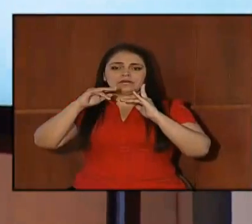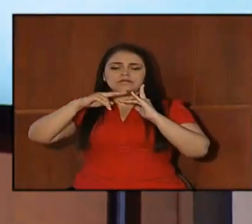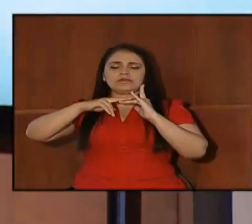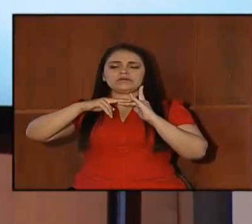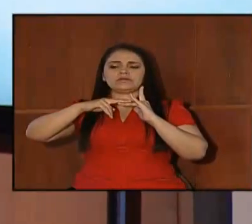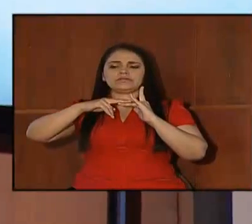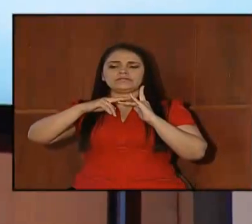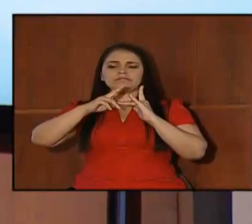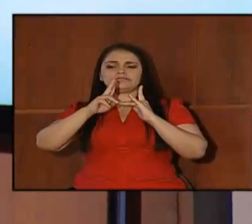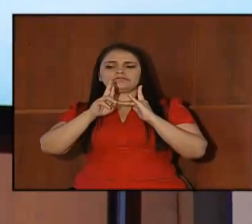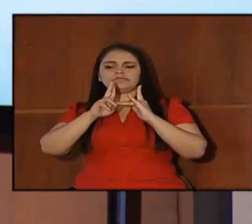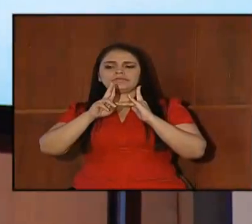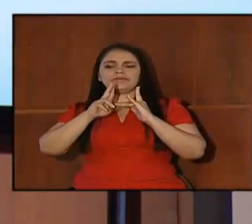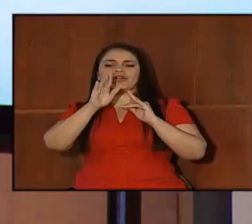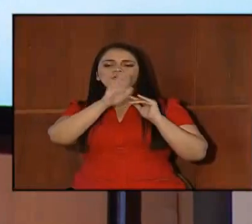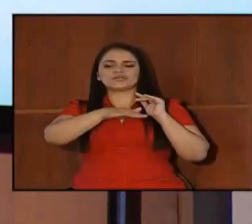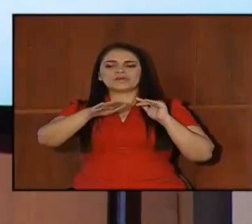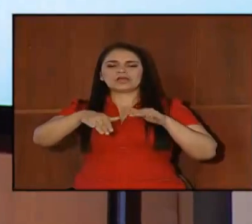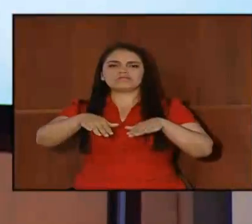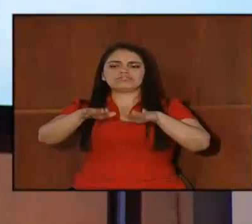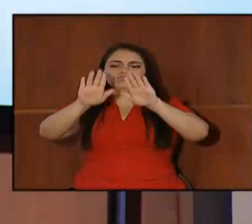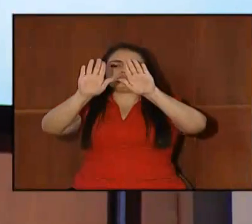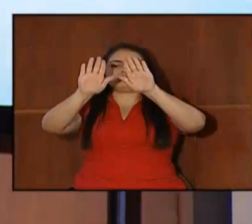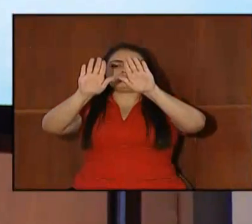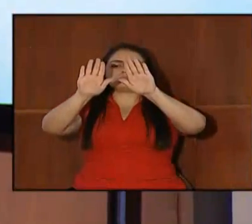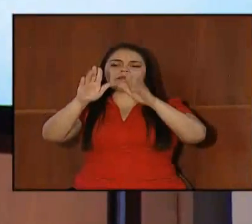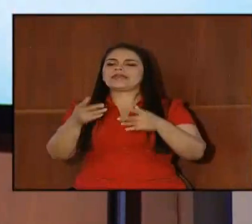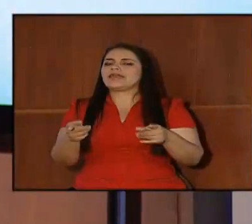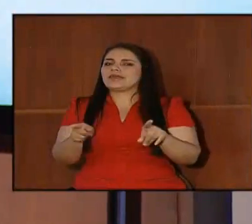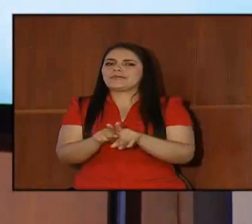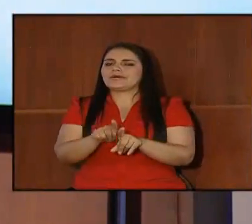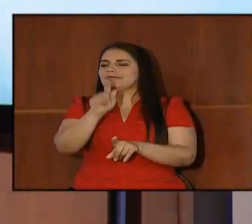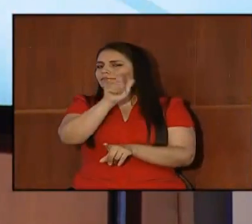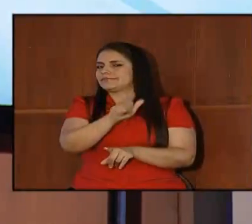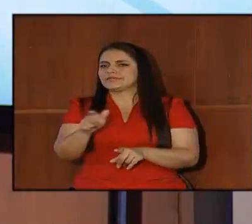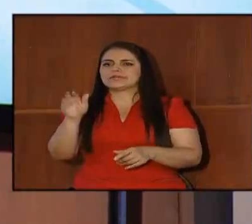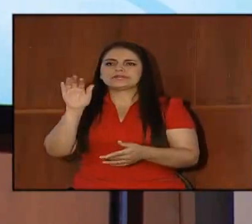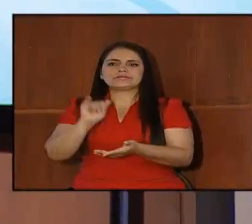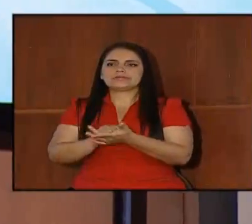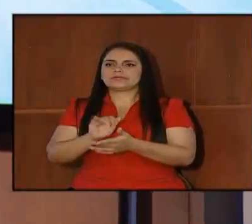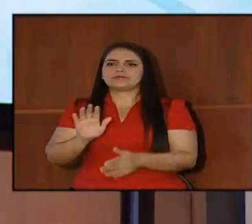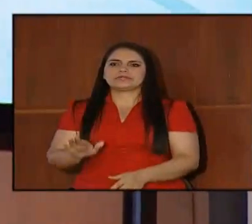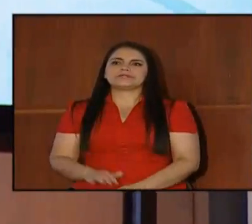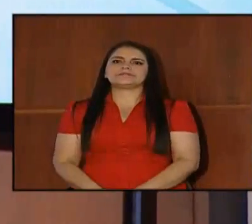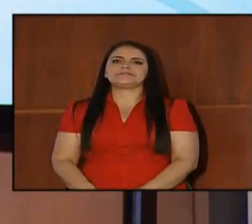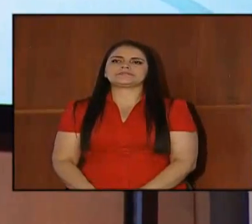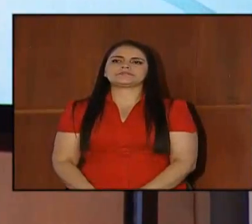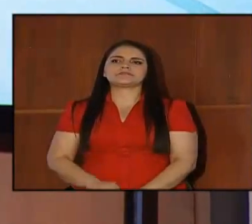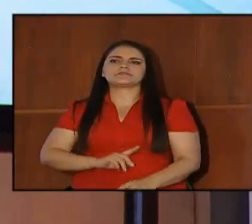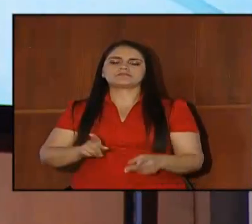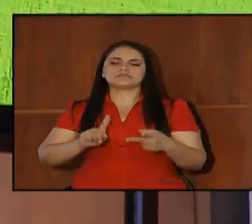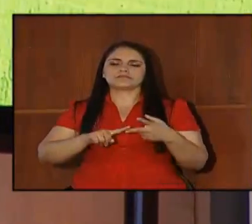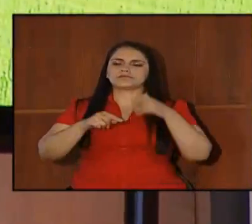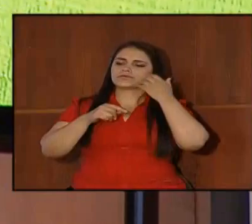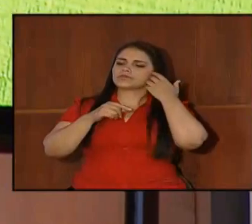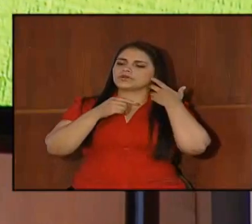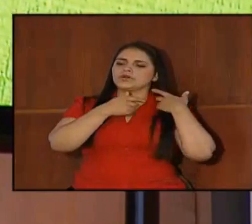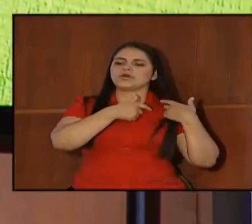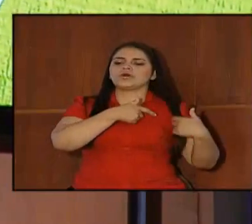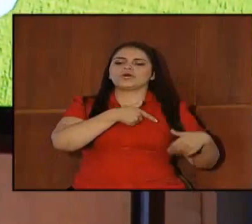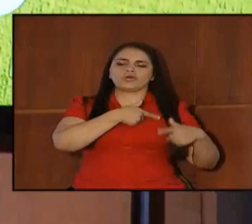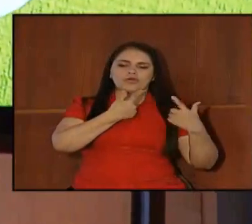con las piernas elevadas, eso mismo hay que hacerle a los pacientes. Y alteraciones cardíacas, pues ya que tengamos